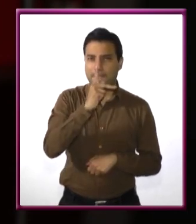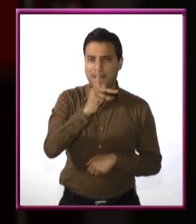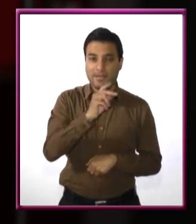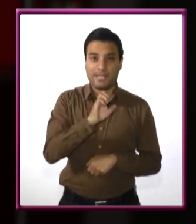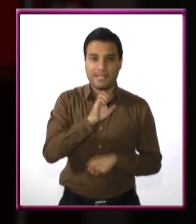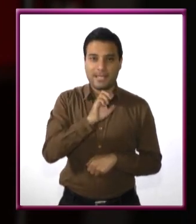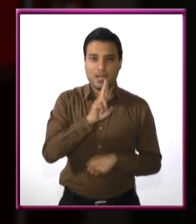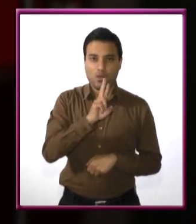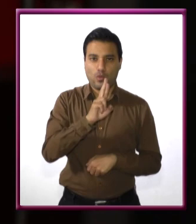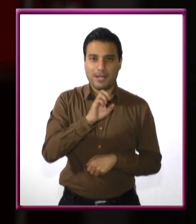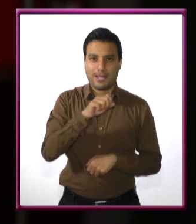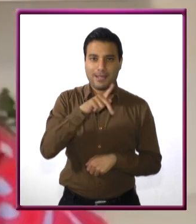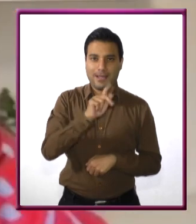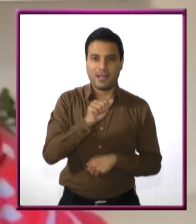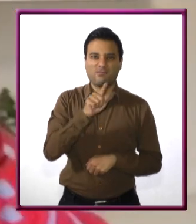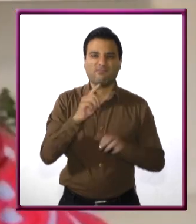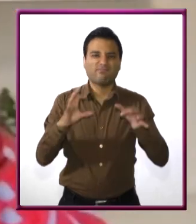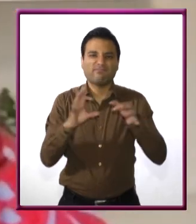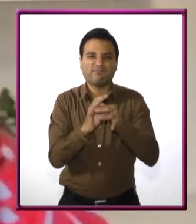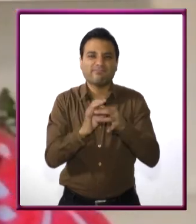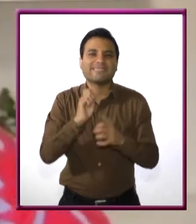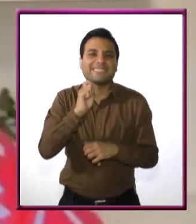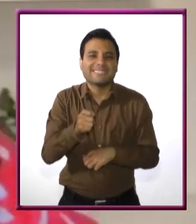la palabra eureka?